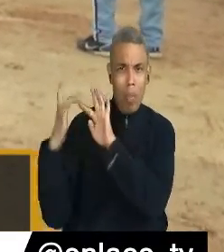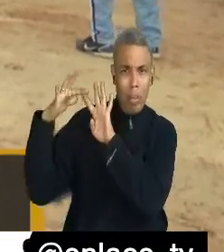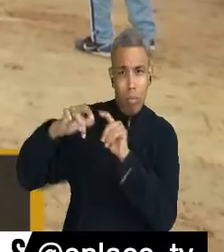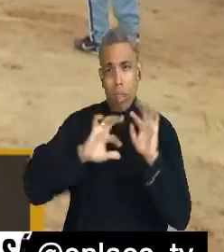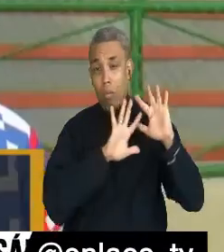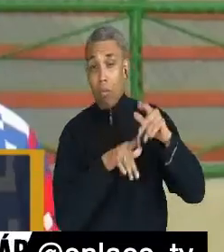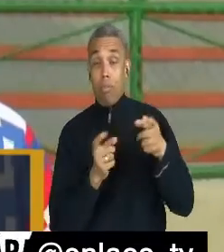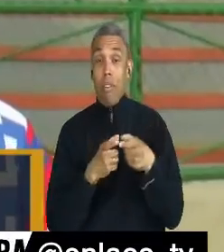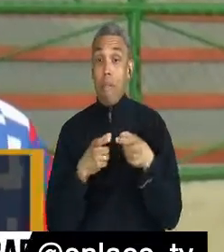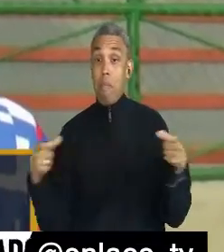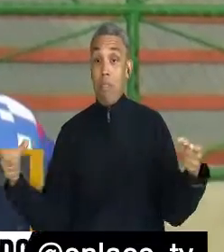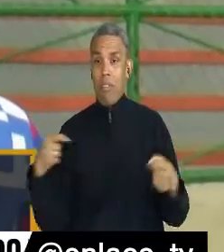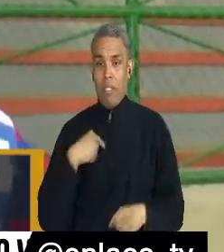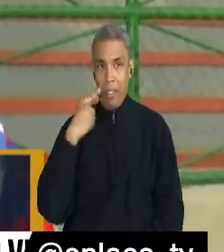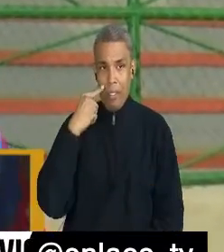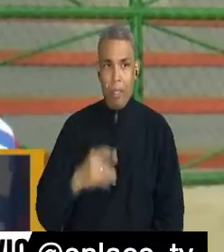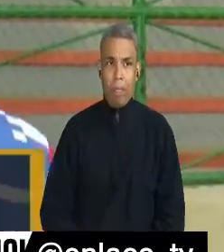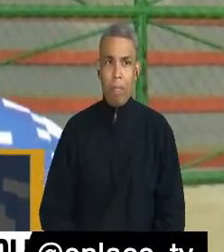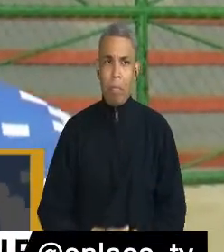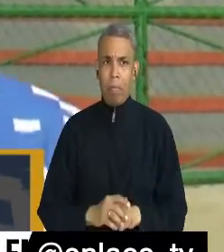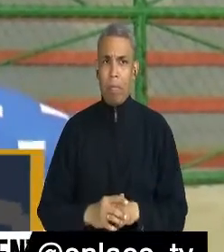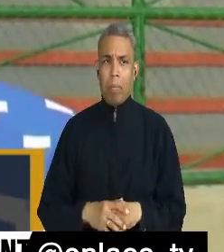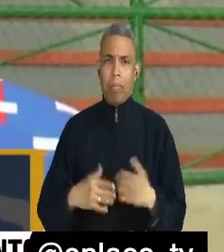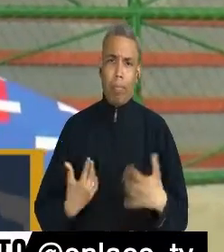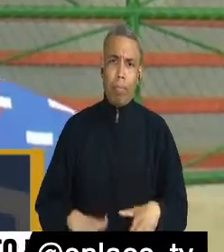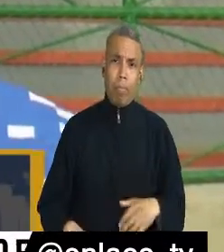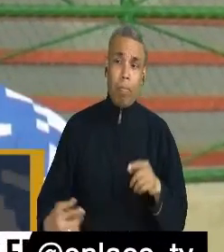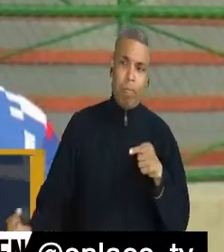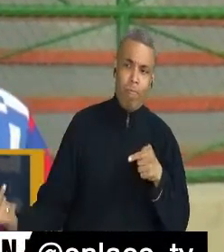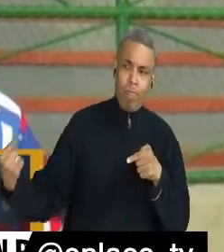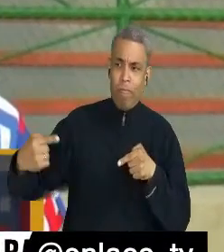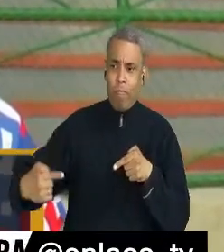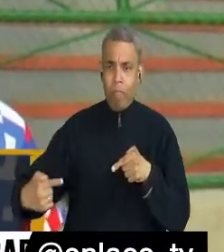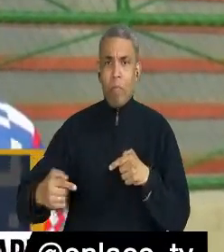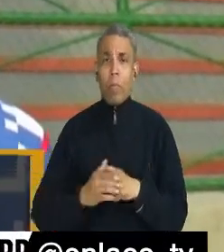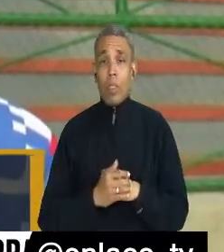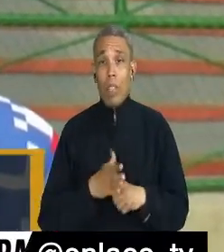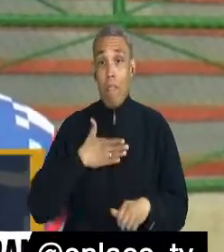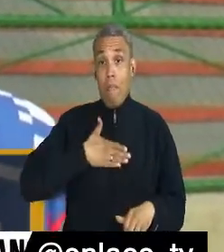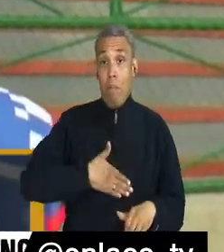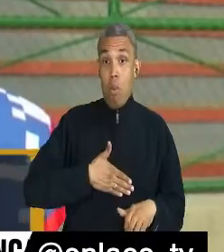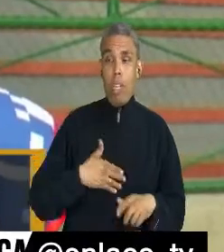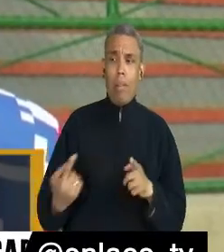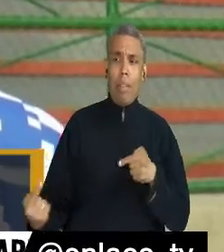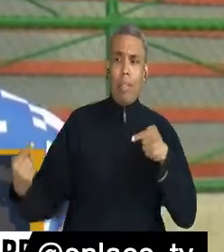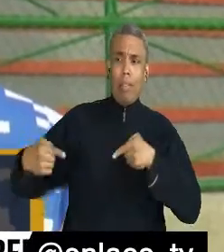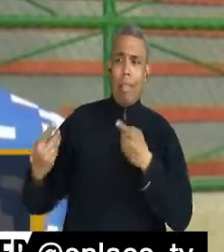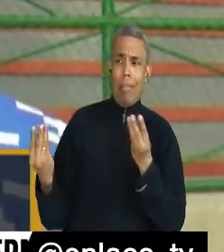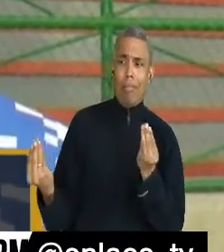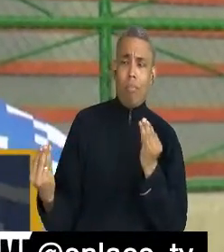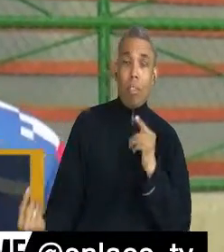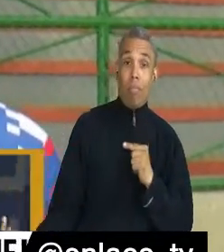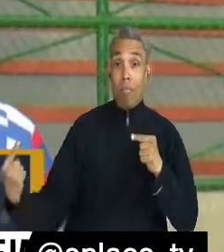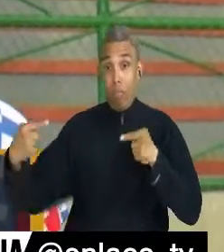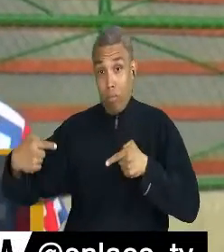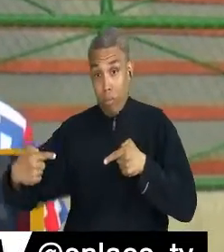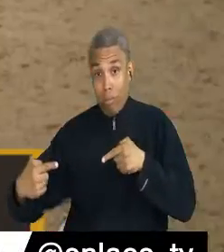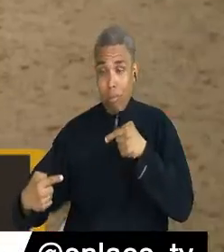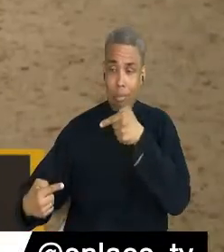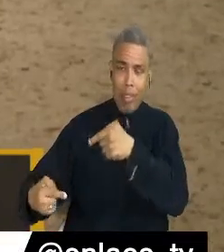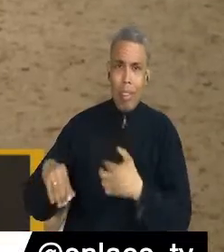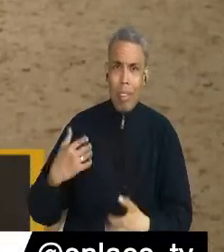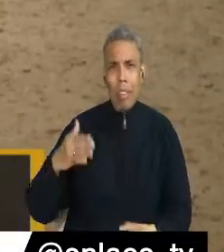nosotros nos enfrentamos a un rival directo de nosotros como es el equipo de bolívar nosotros hemos venido siendo desde el